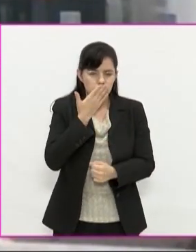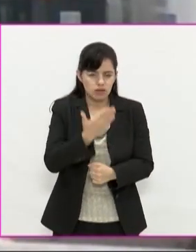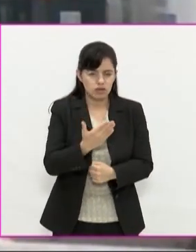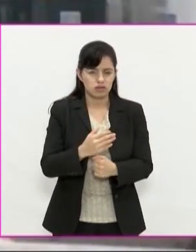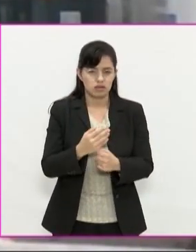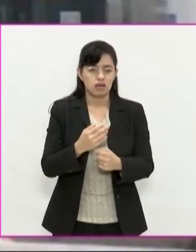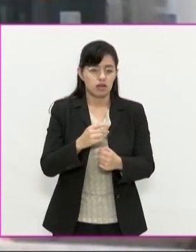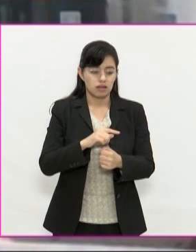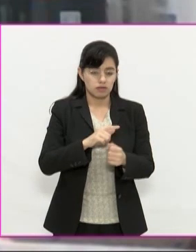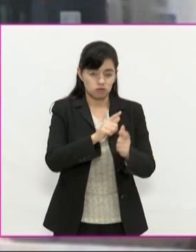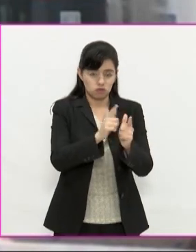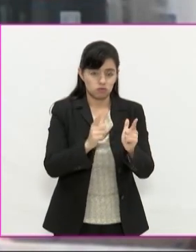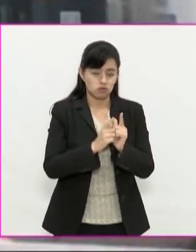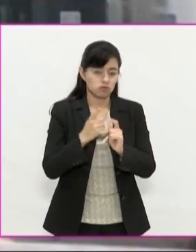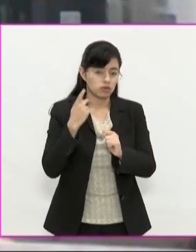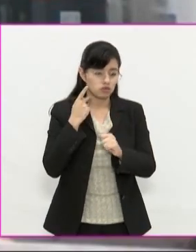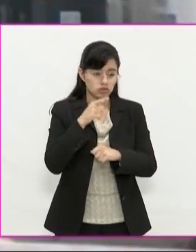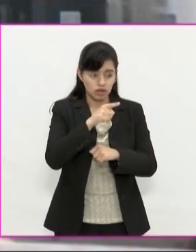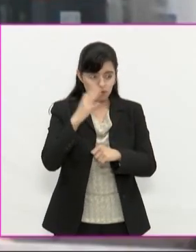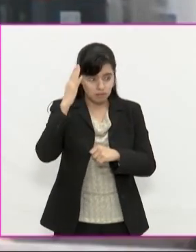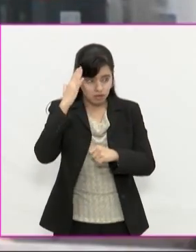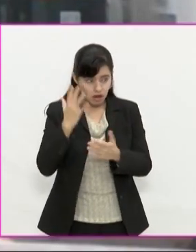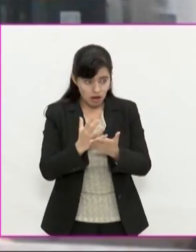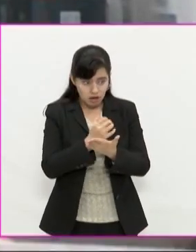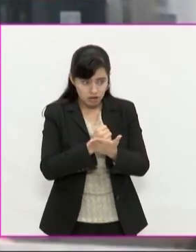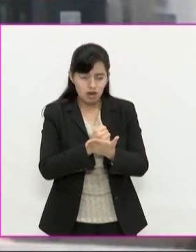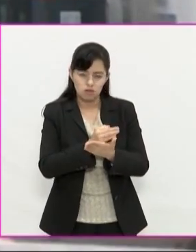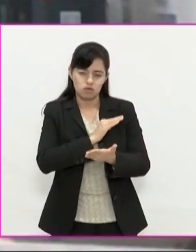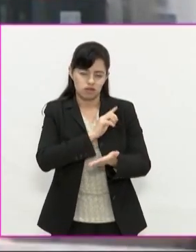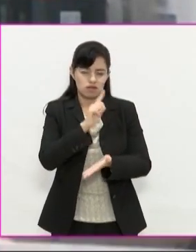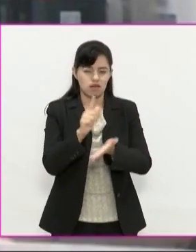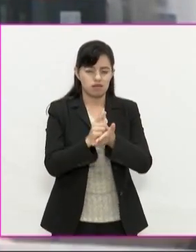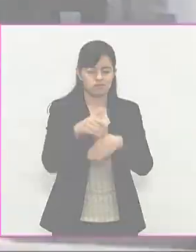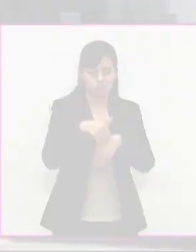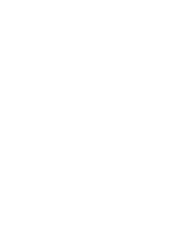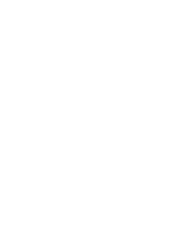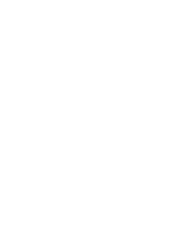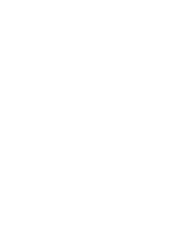legitimidad a los partidos políticos que nos gobiernen y más aún que contribuya a la gobernabilidad del Estado.